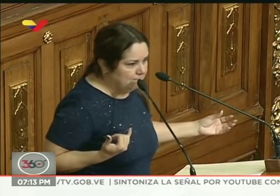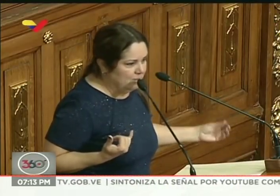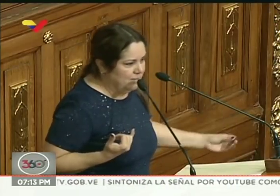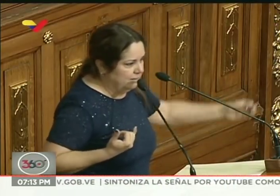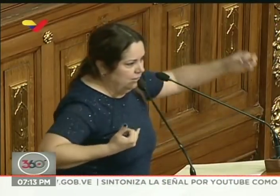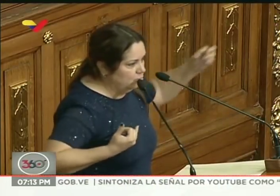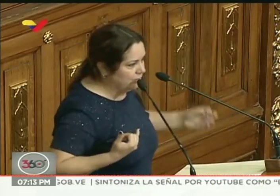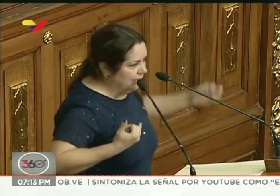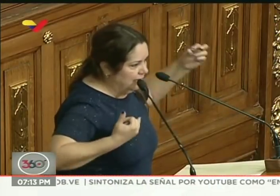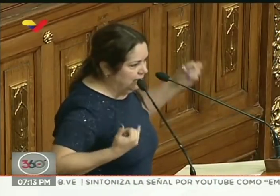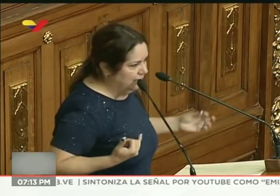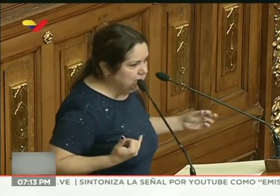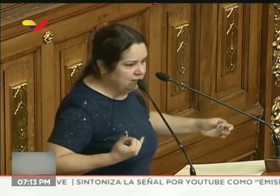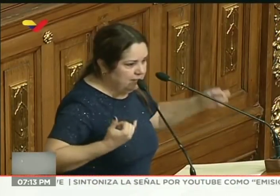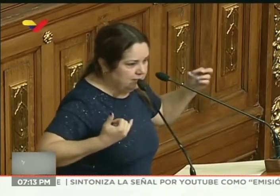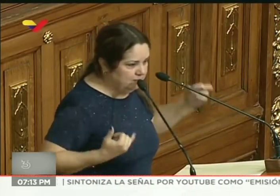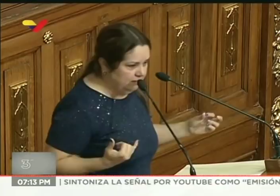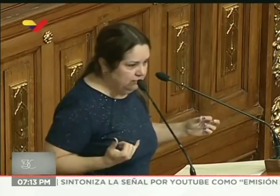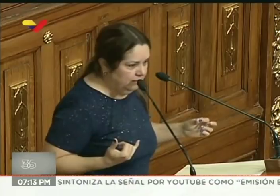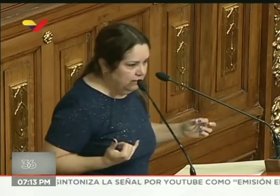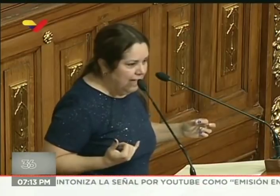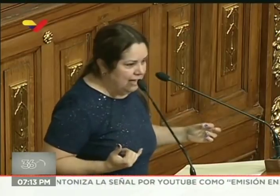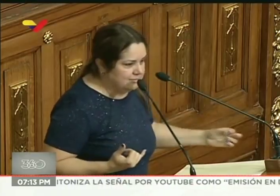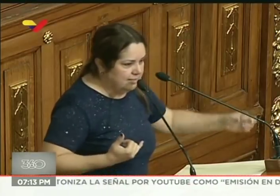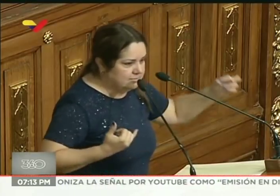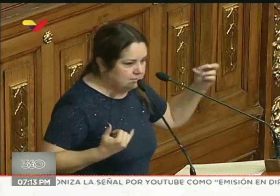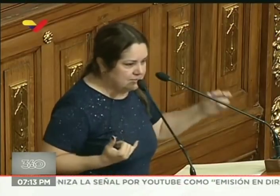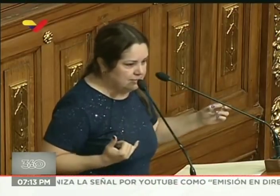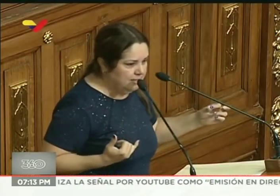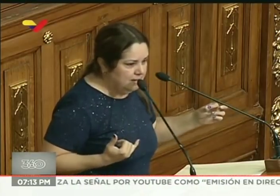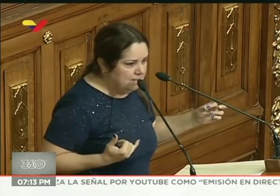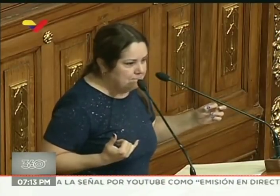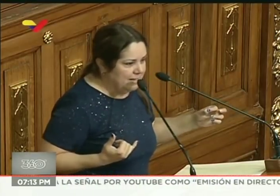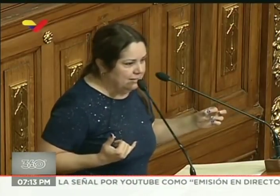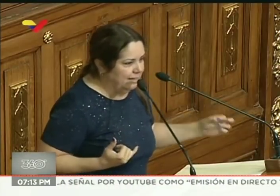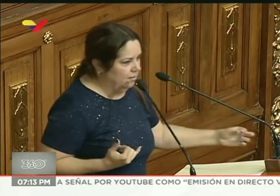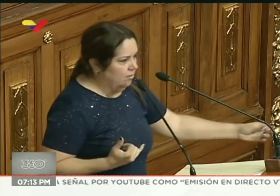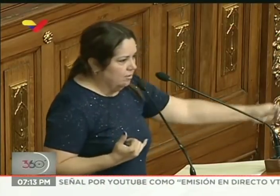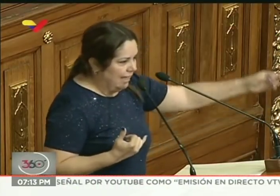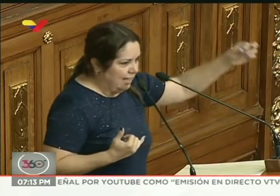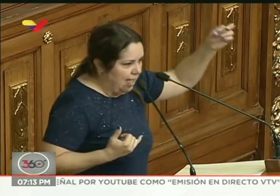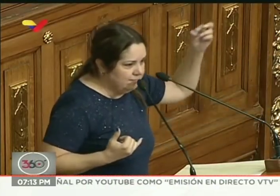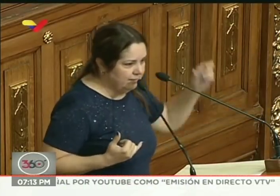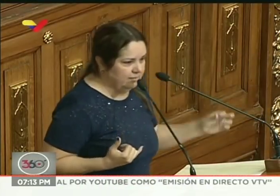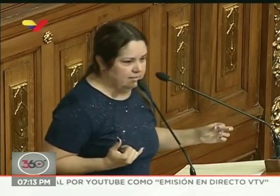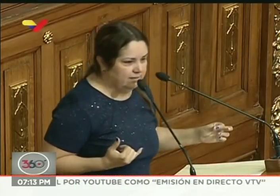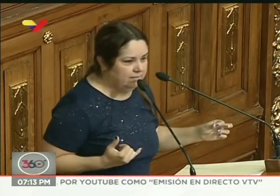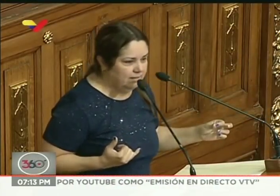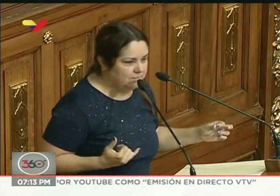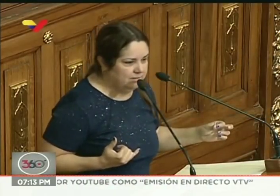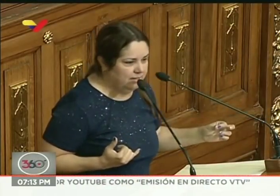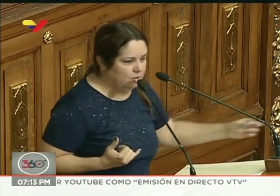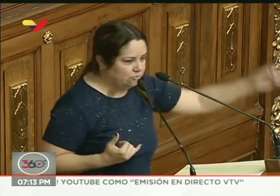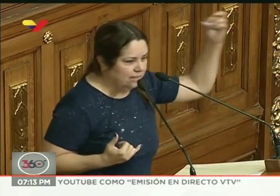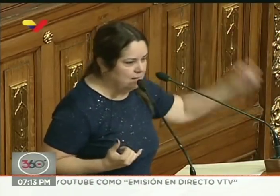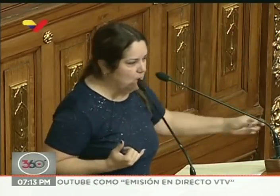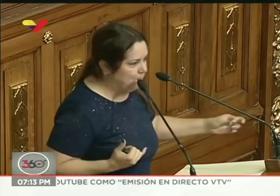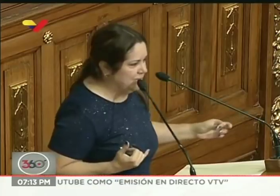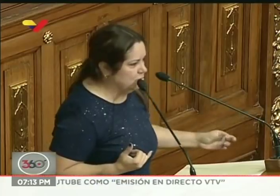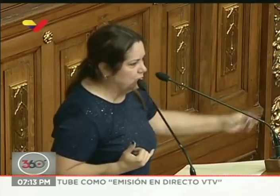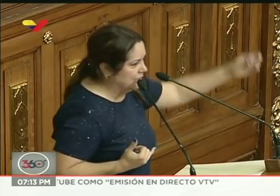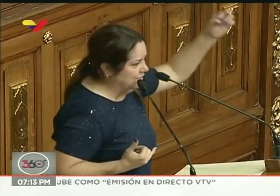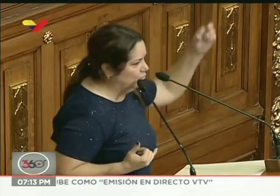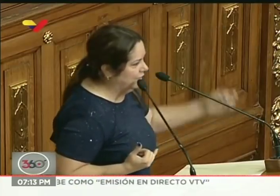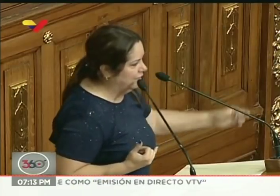comando, pero me quiero trasladar inmediatamente al 6CPC para que antes de las 6 de la mañana los